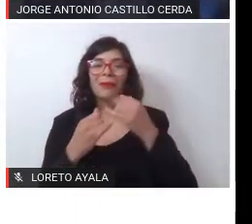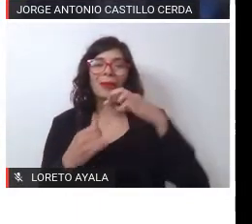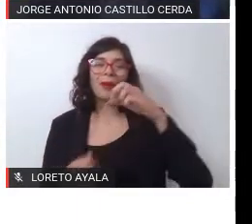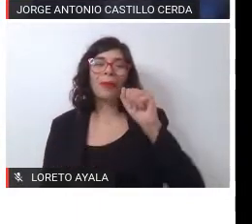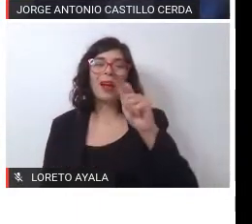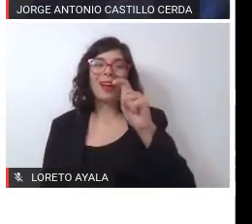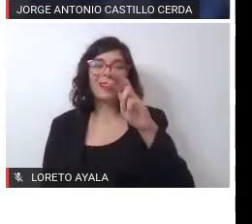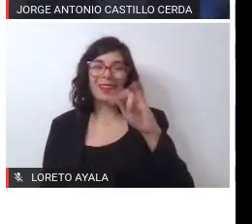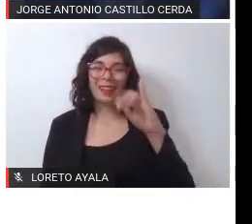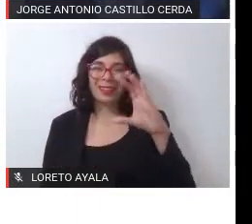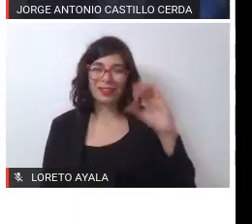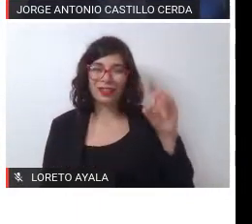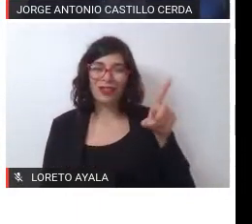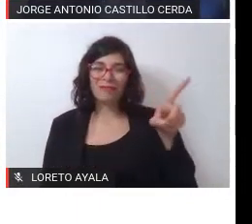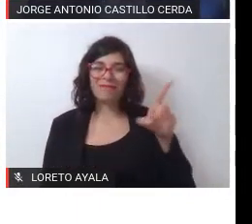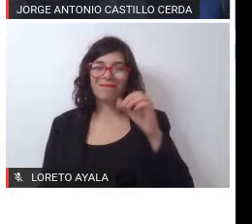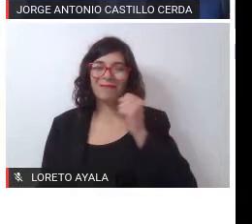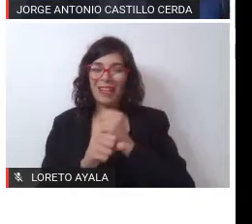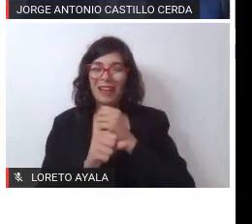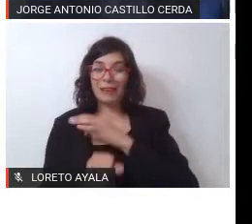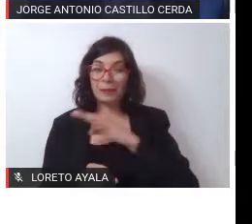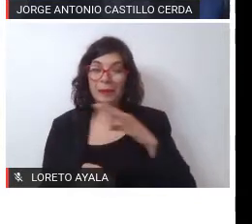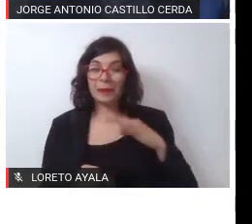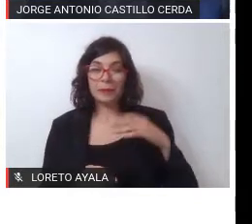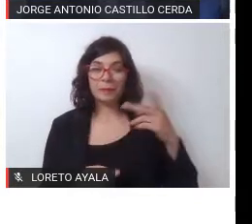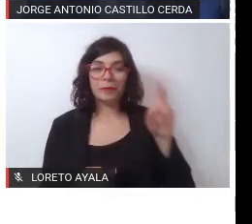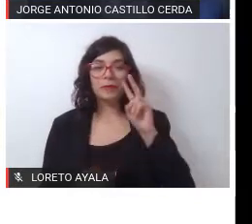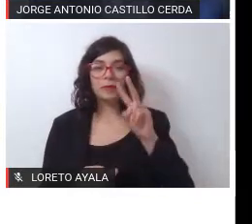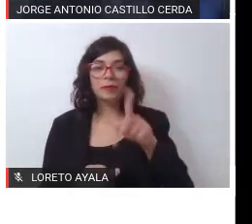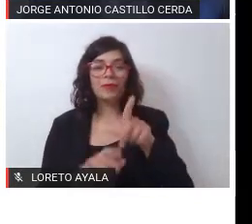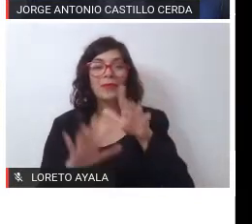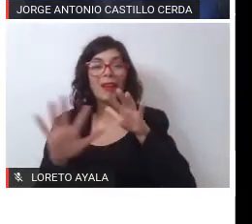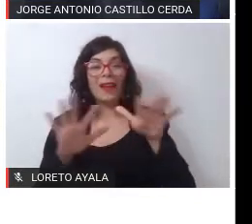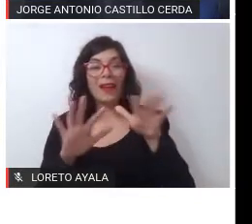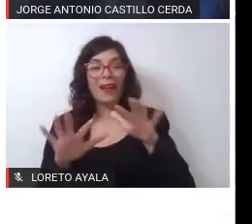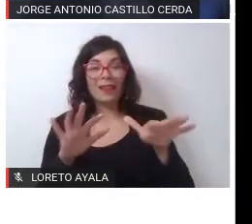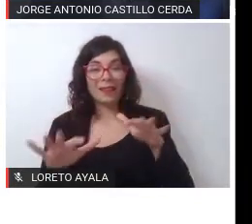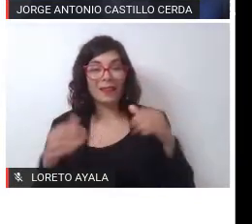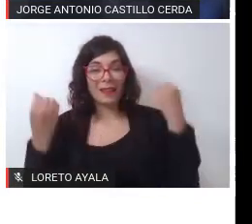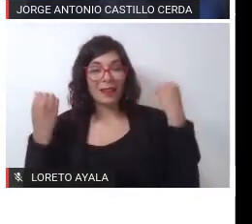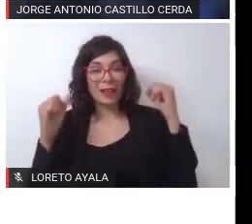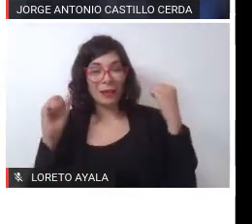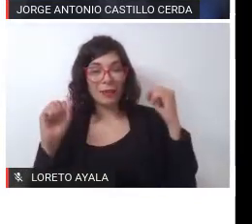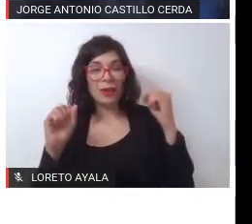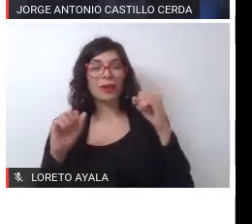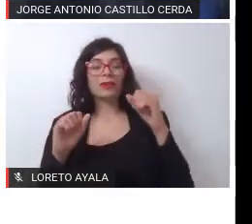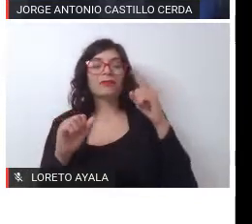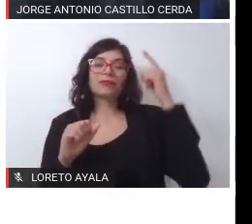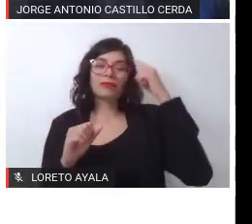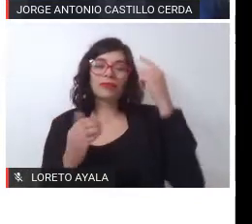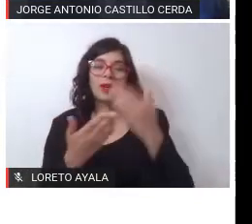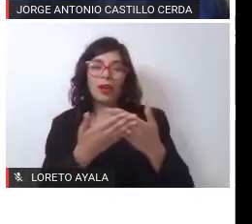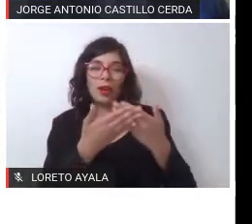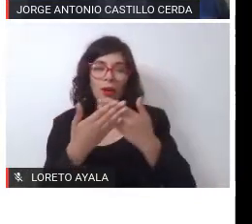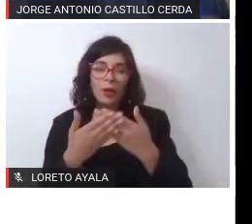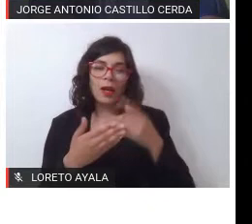Patricio Venega del Ministerio, la actividad física escolar, cognición y formación integral, vimos